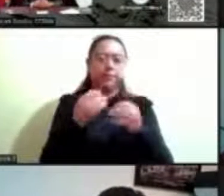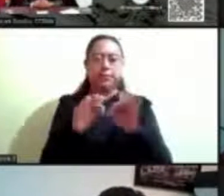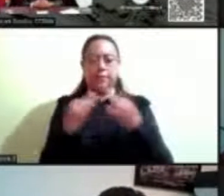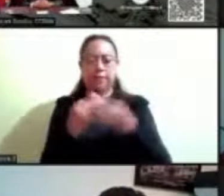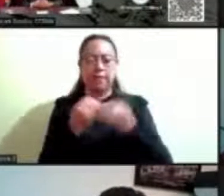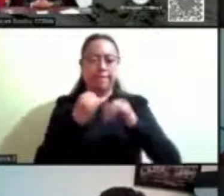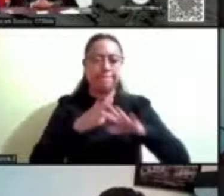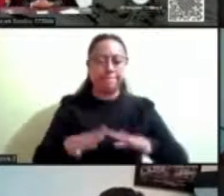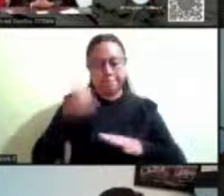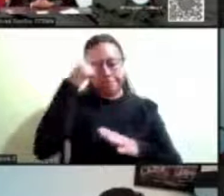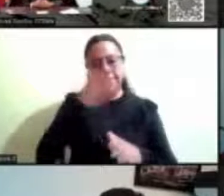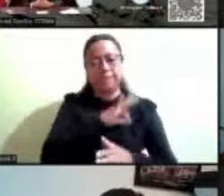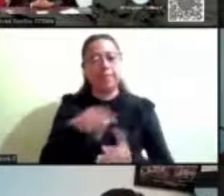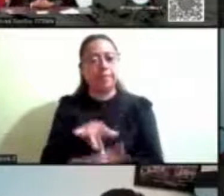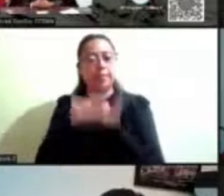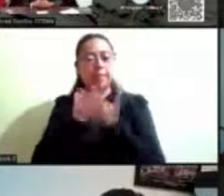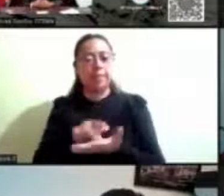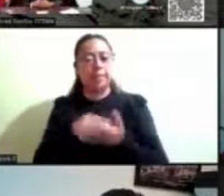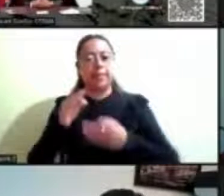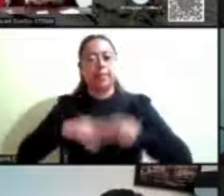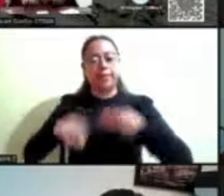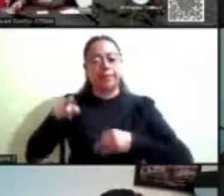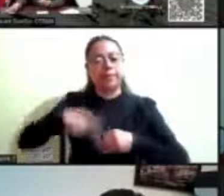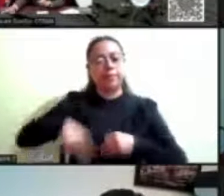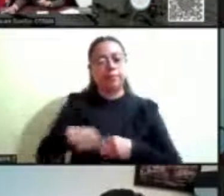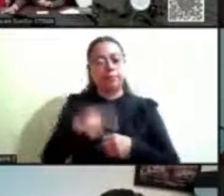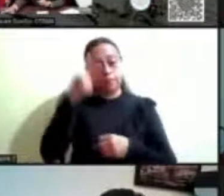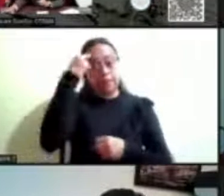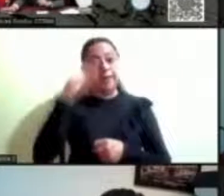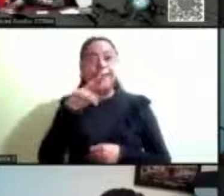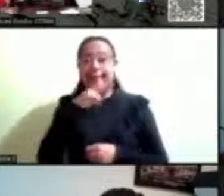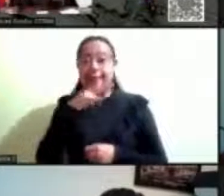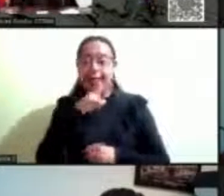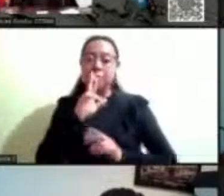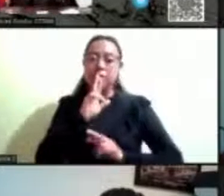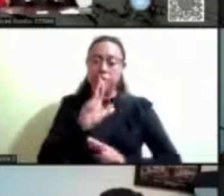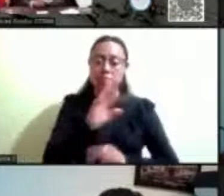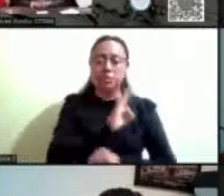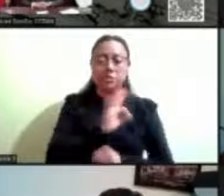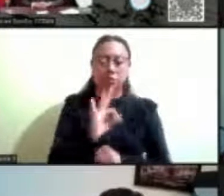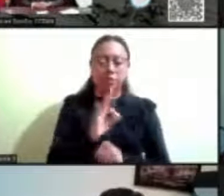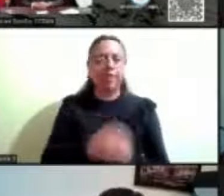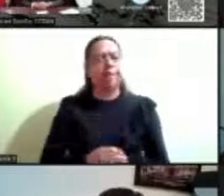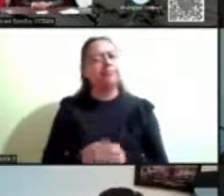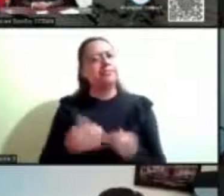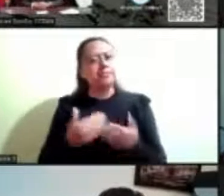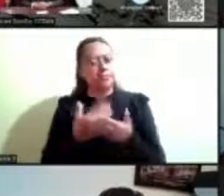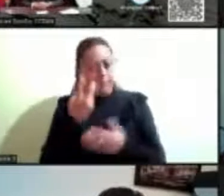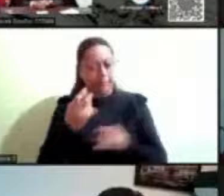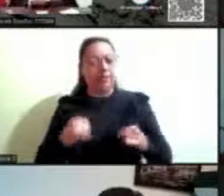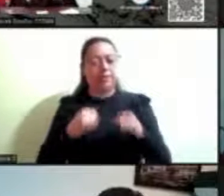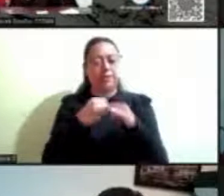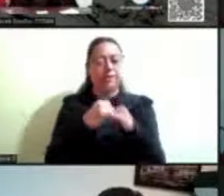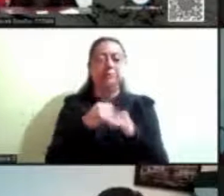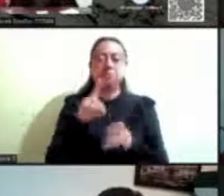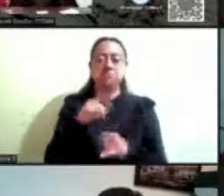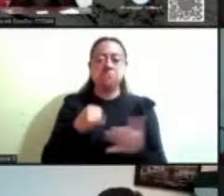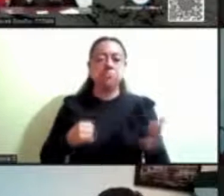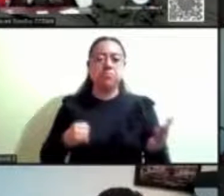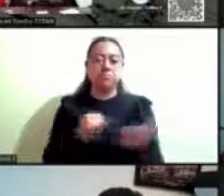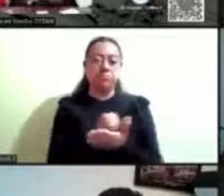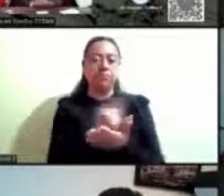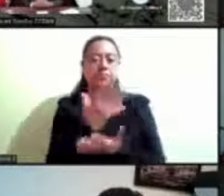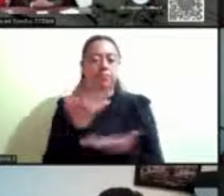las instalaciones, medidas de inclusión y accesibilidad e insumos de protección contra COVID-19. Apuntó que el Instituto